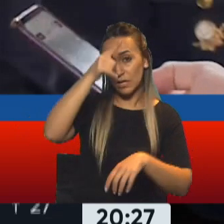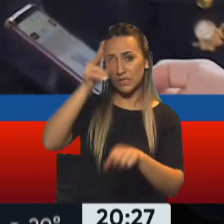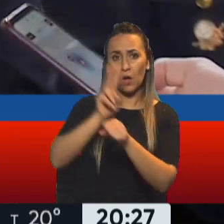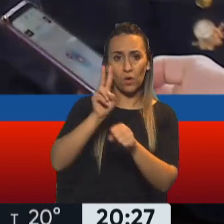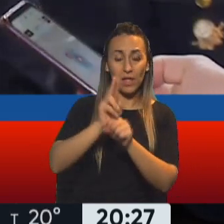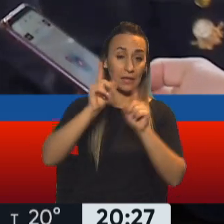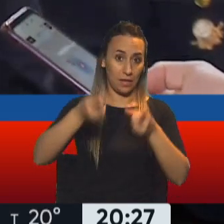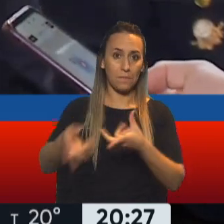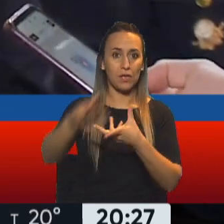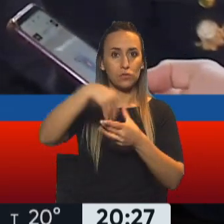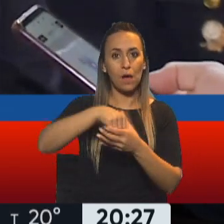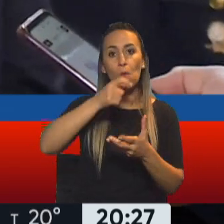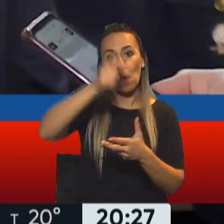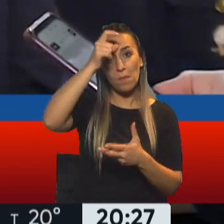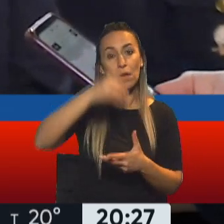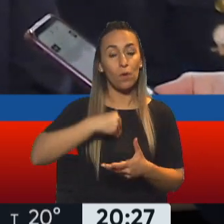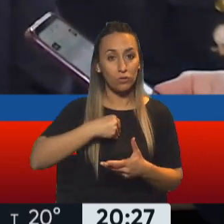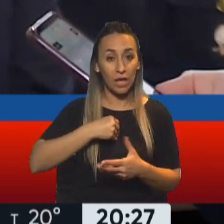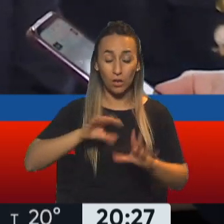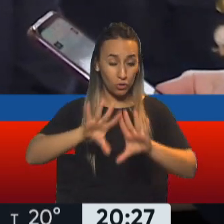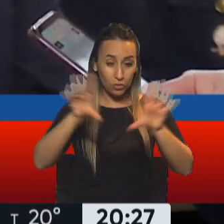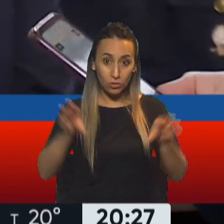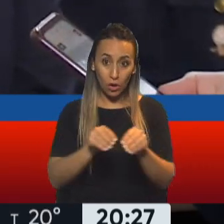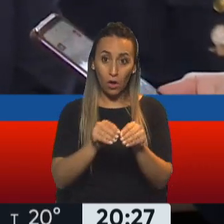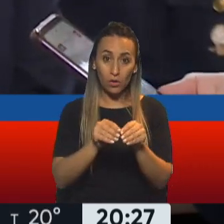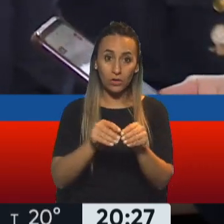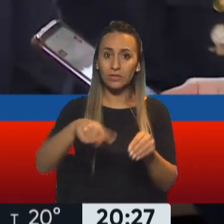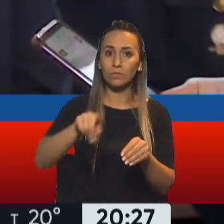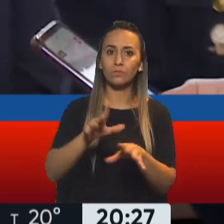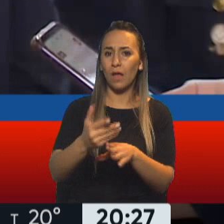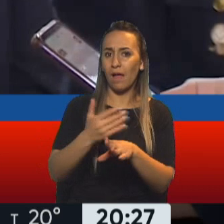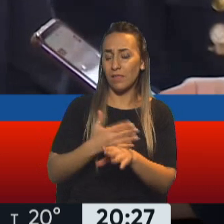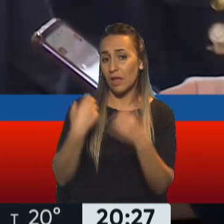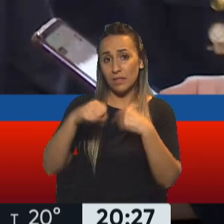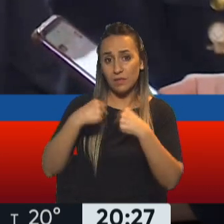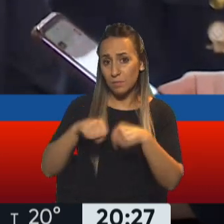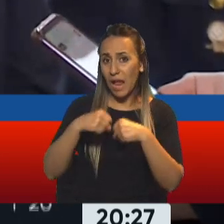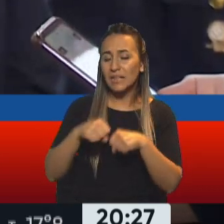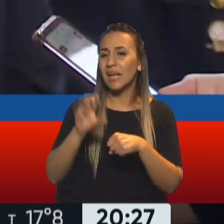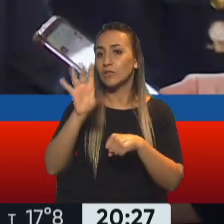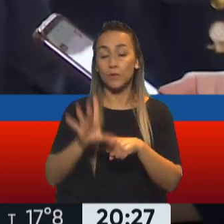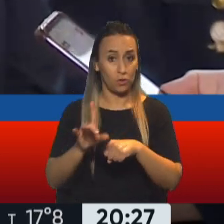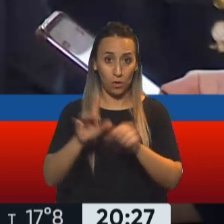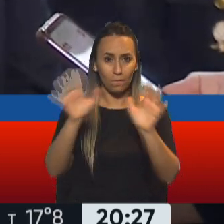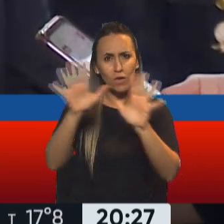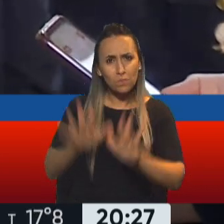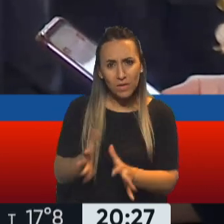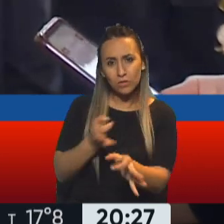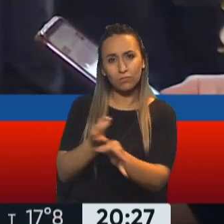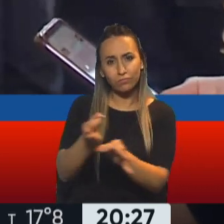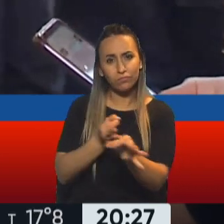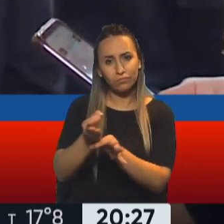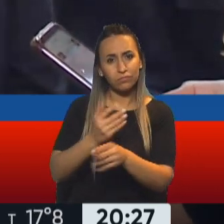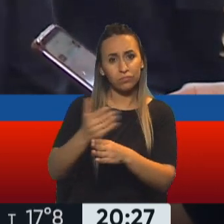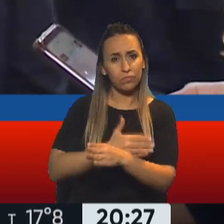ahora también los bomberos voluntarios no consten de un entrenamiento en la práctica, sino un entrenamiento y una preparación previa